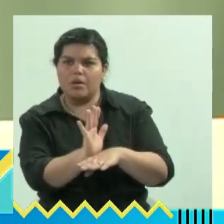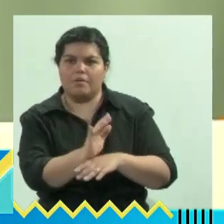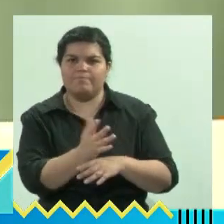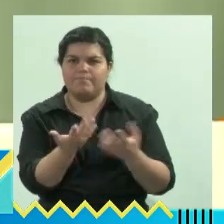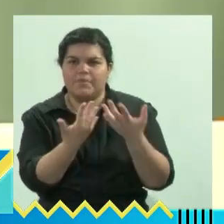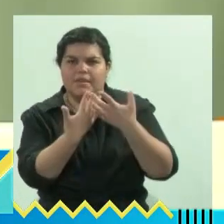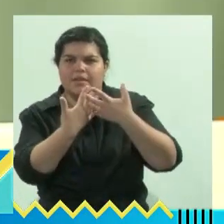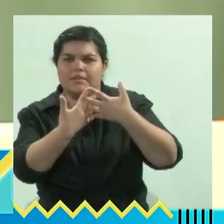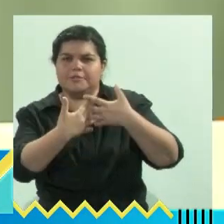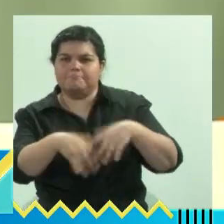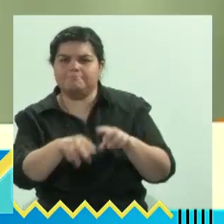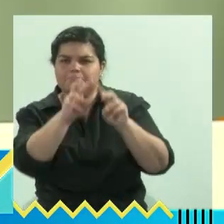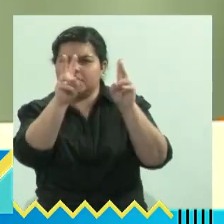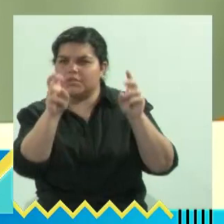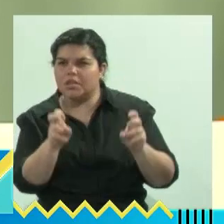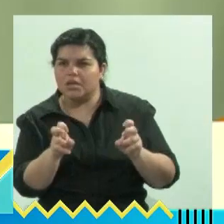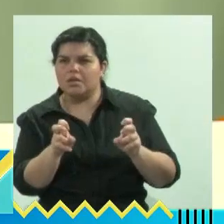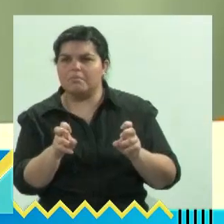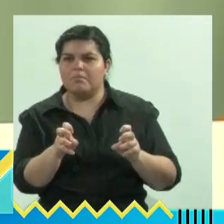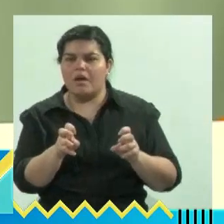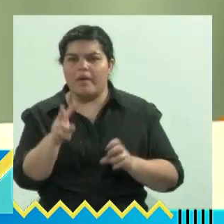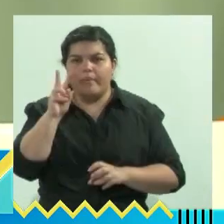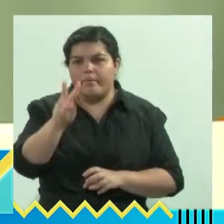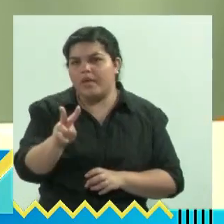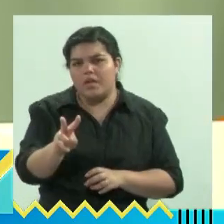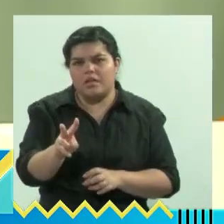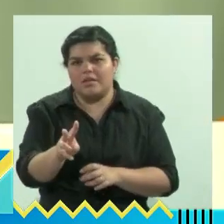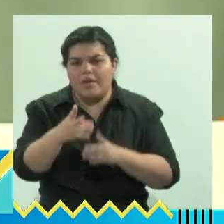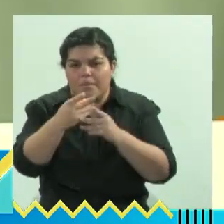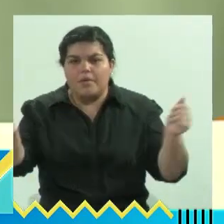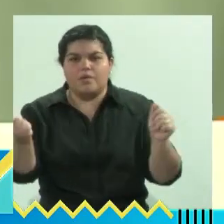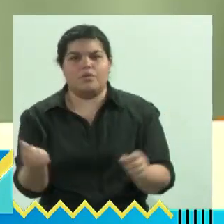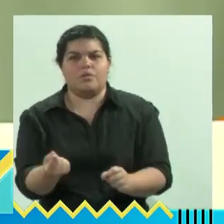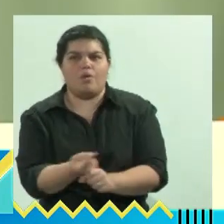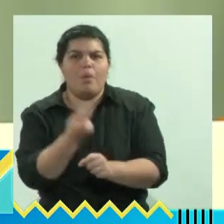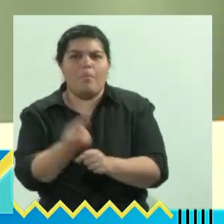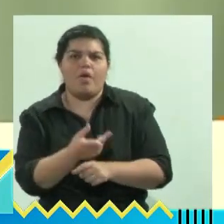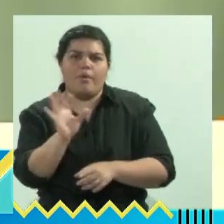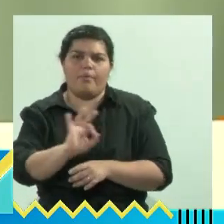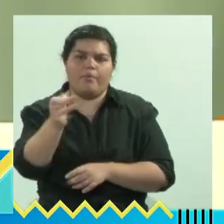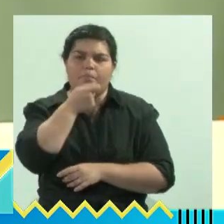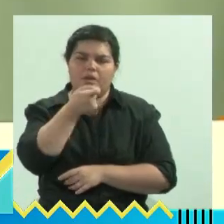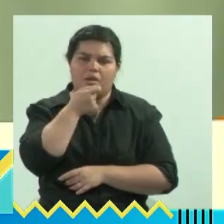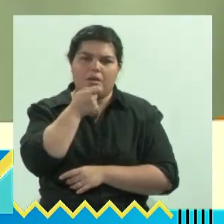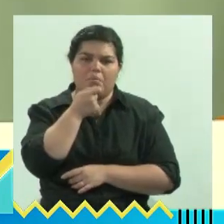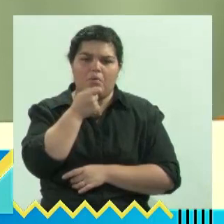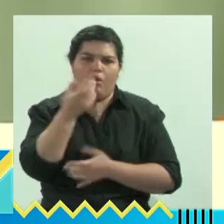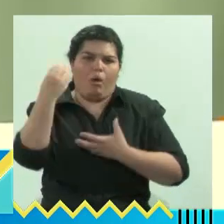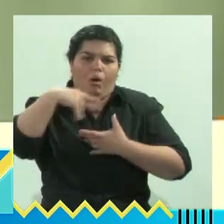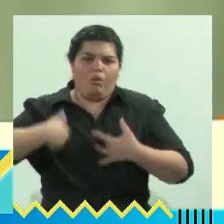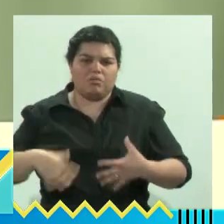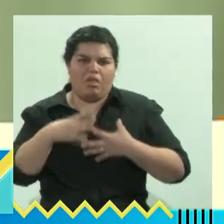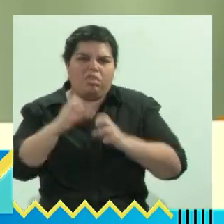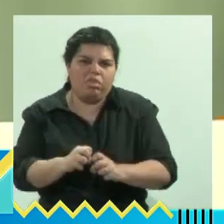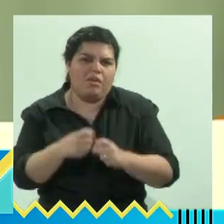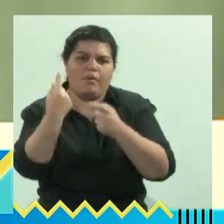con cuestiones que no terminás de ver o que realmente pudiesen suceder, un exorcismo, una casa donde pasan cosas pero que